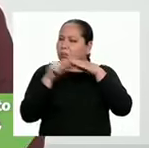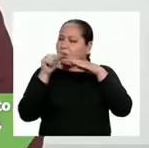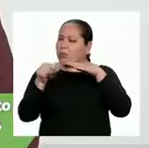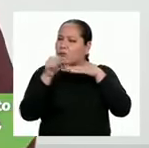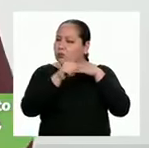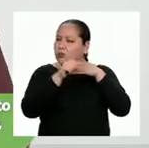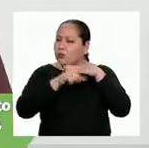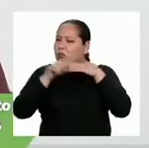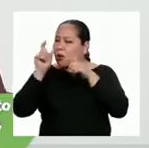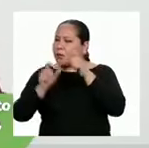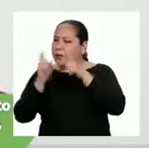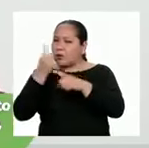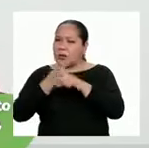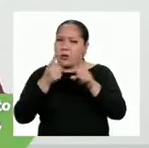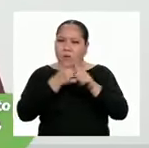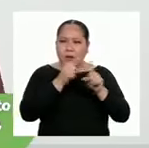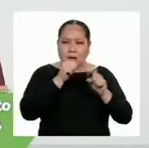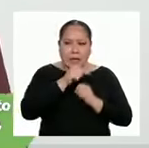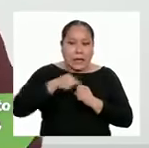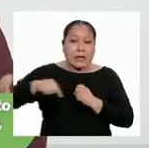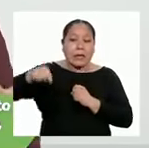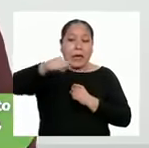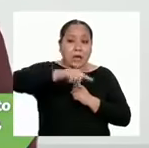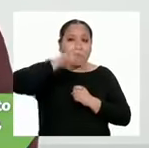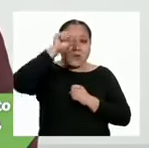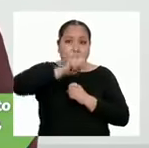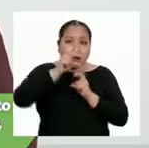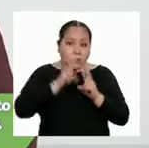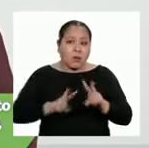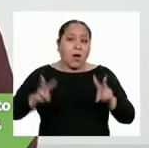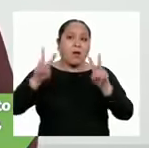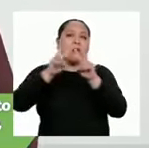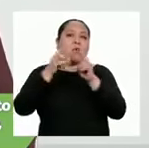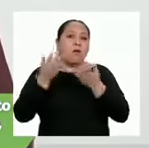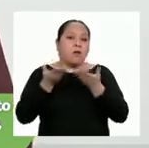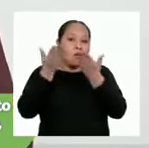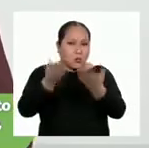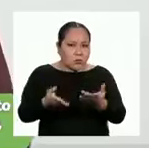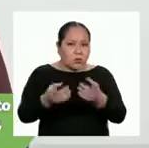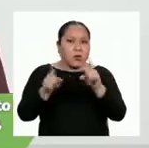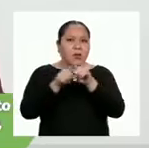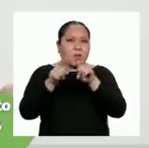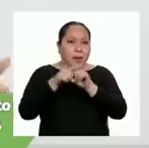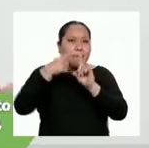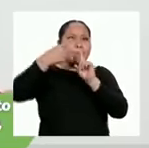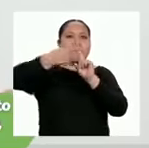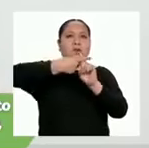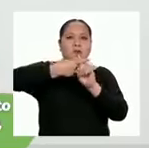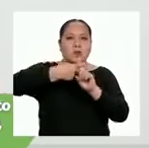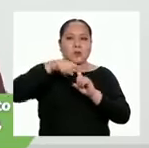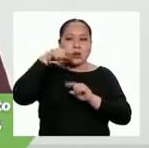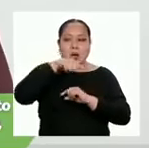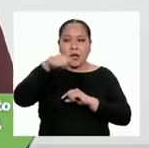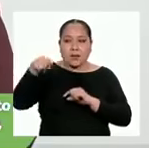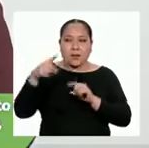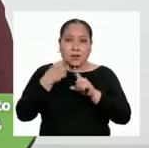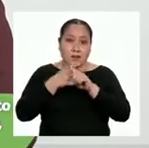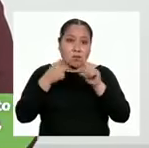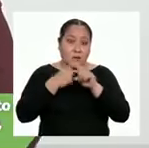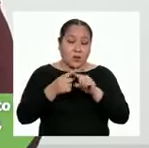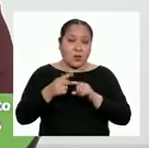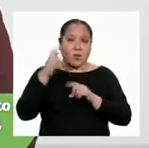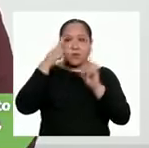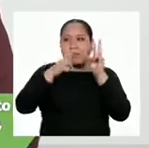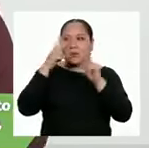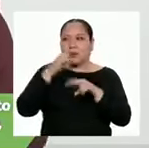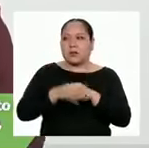diferentes y ver que eso más bien es valioso y positivo? Esto para ver que esta diferencia es